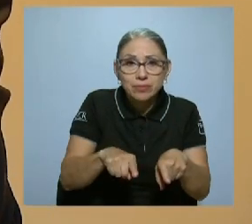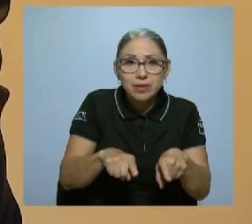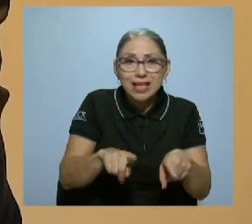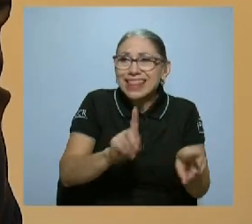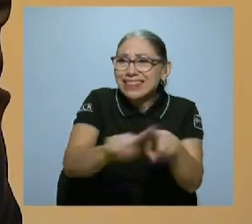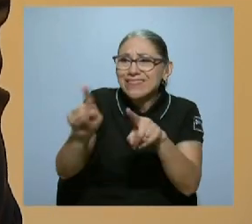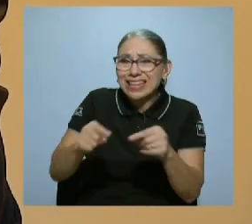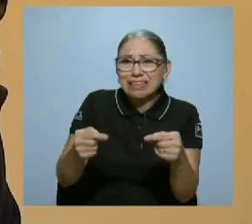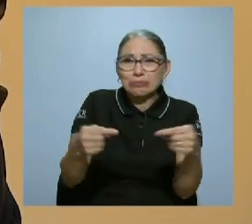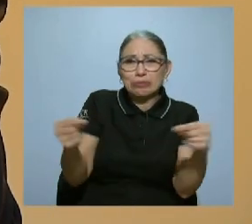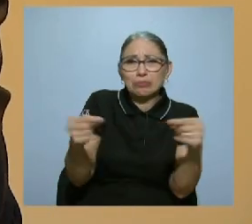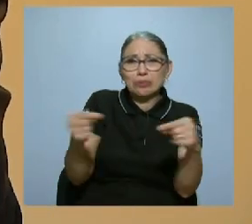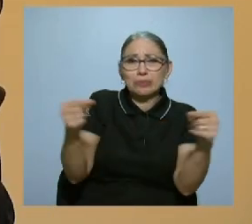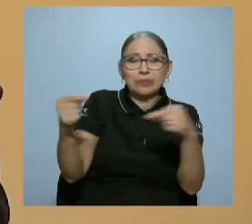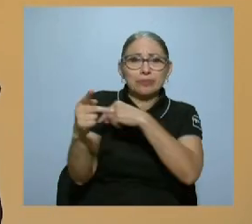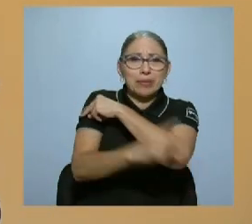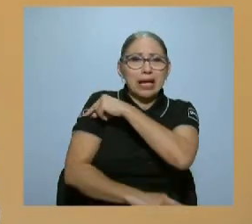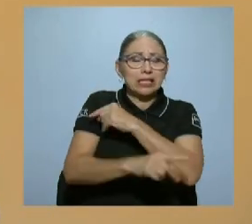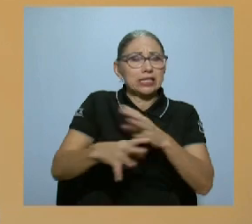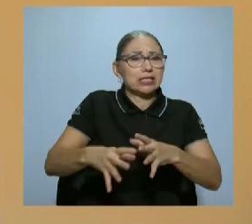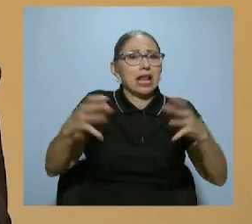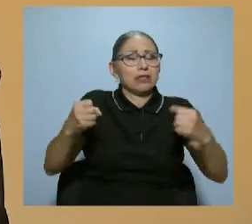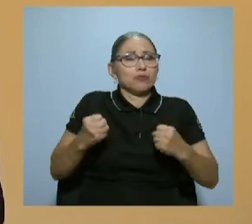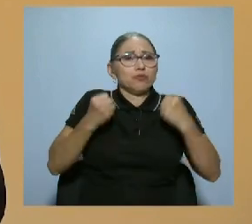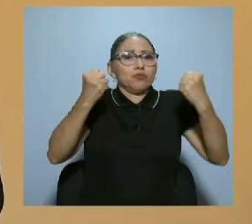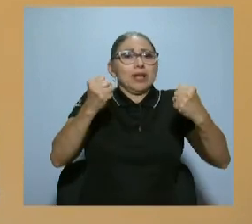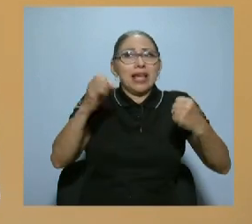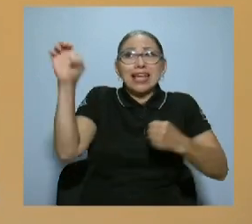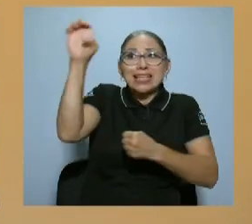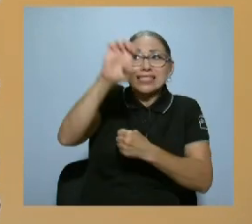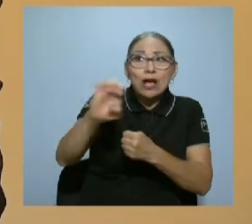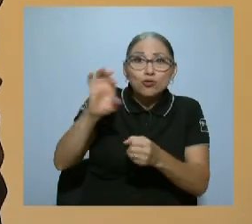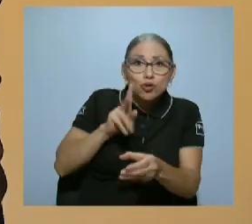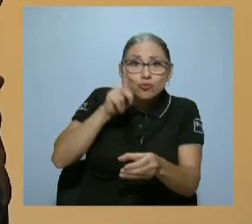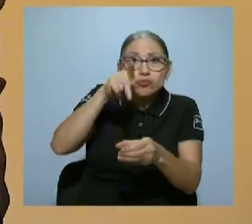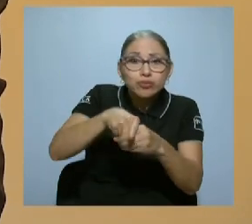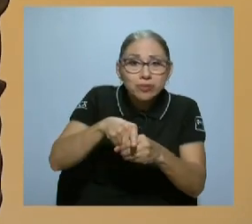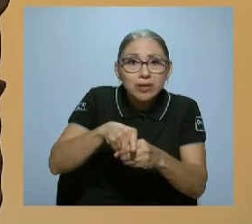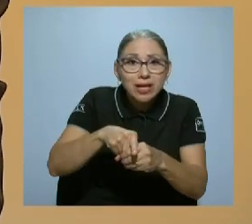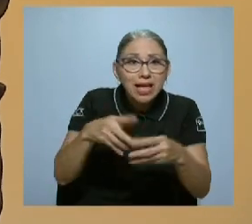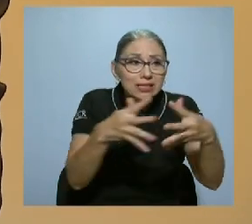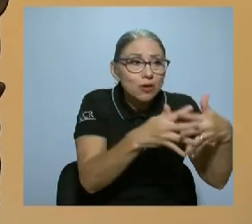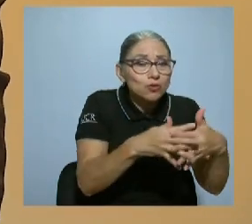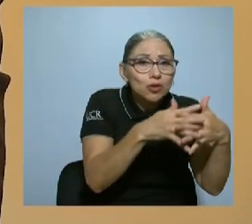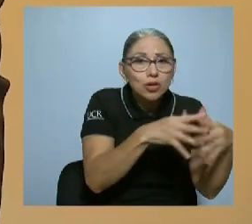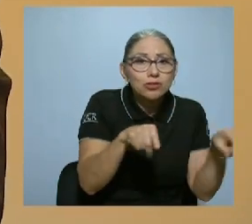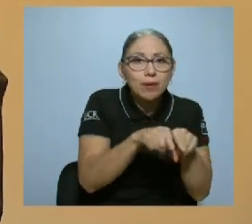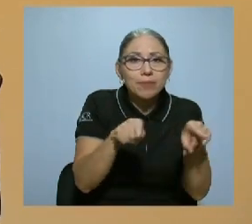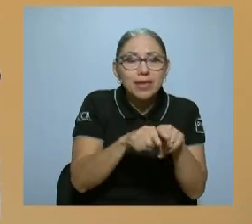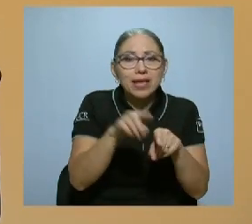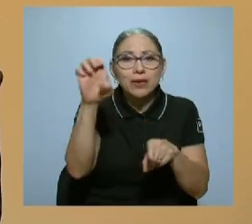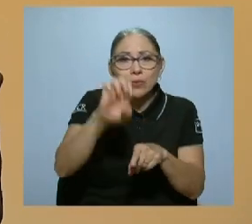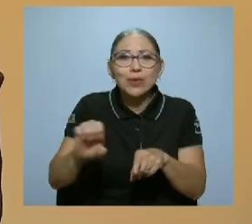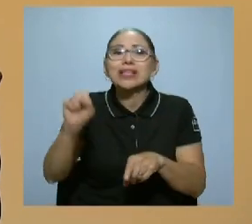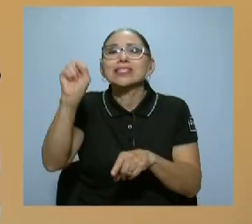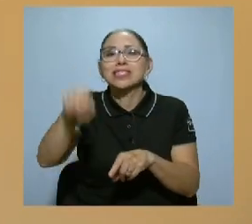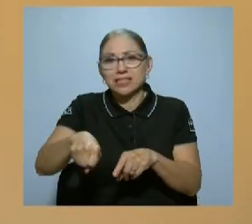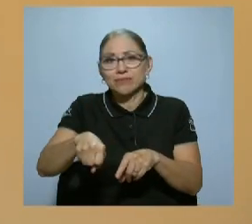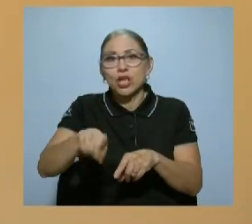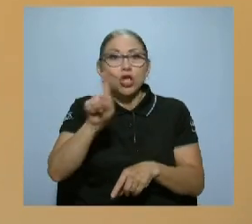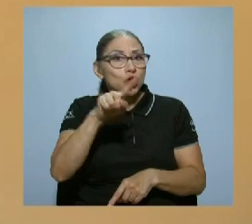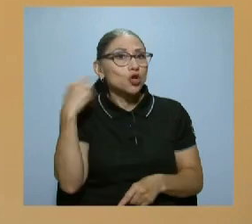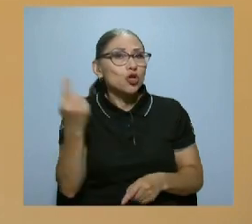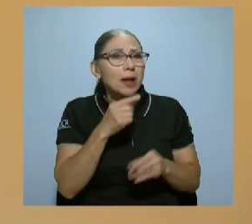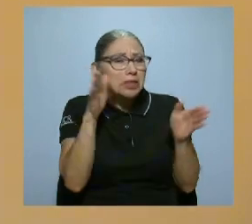Estados Unidos intervenga y Europa? Y la respuesta es sí. Entonces, el conflicto no se reduce a una pequeña porción de tierra que se llama Gaza, es